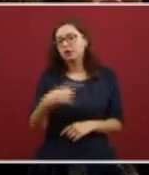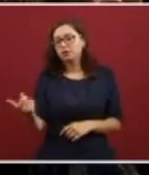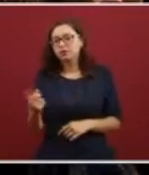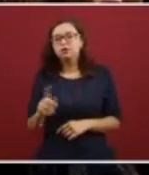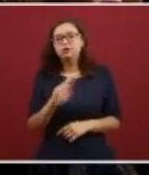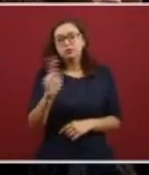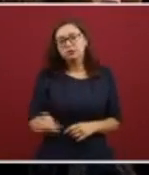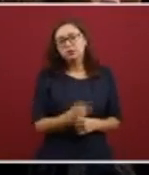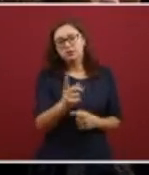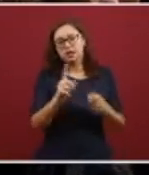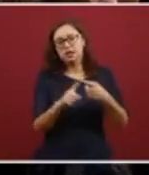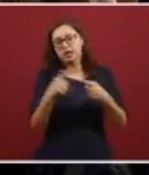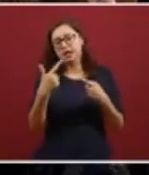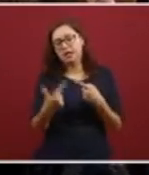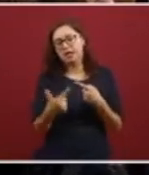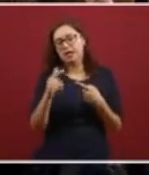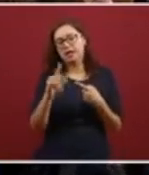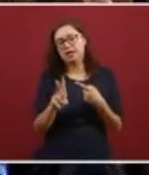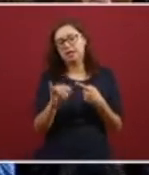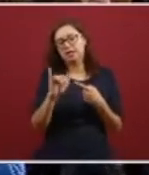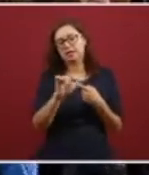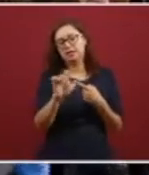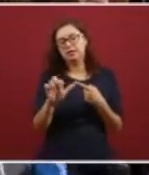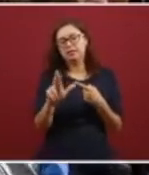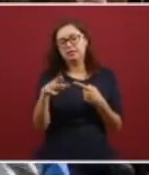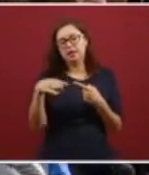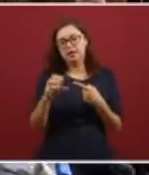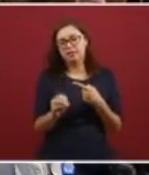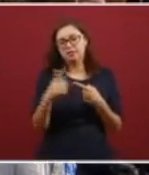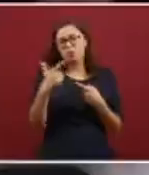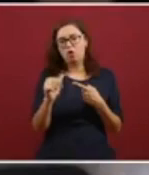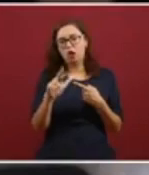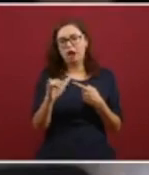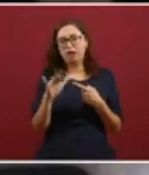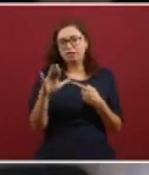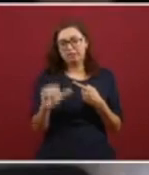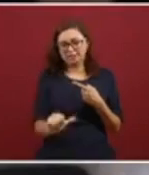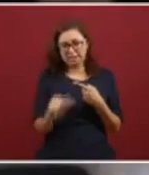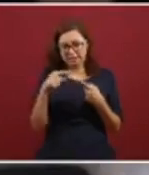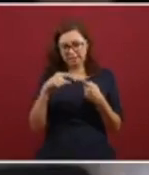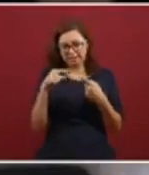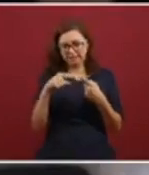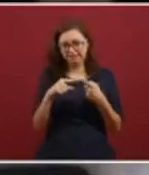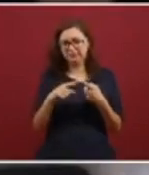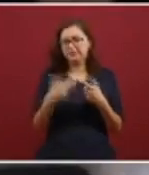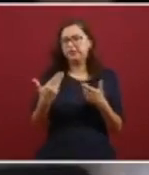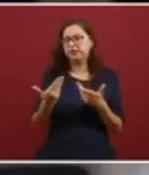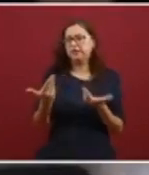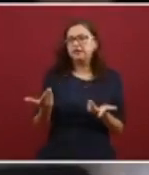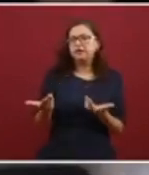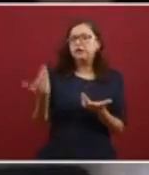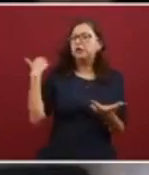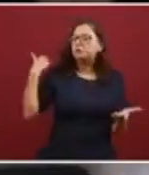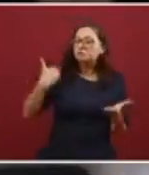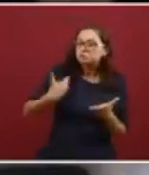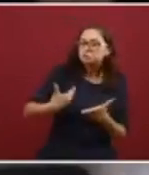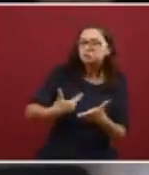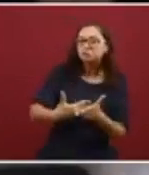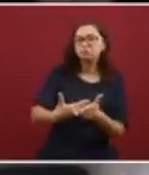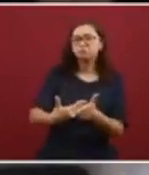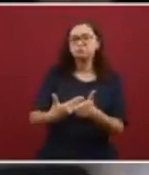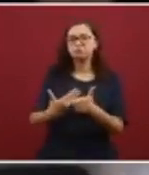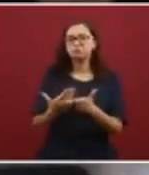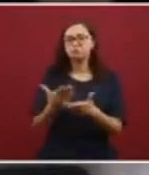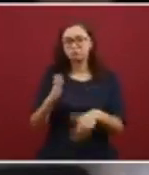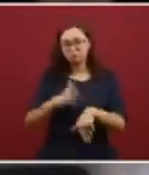tema de Guillermo García Alcocer, que ayer presenta finalmente su renuncia después de que se reunió pues hace algunas semanas con usted y que usted dijo